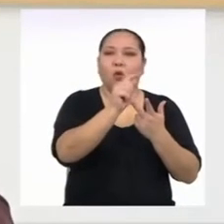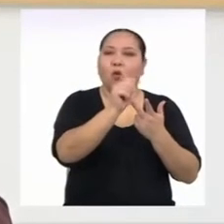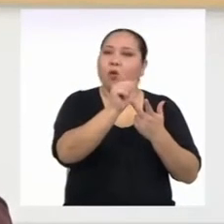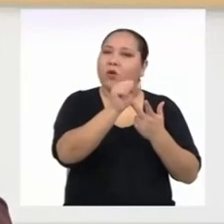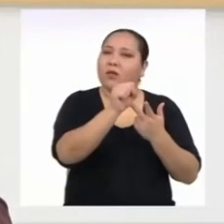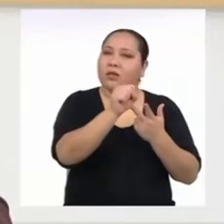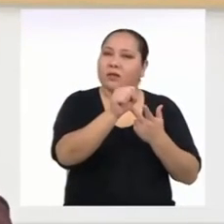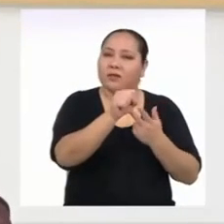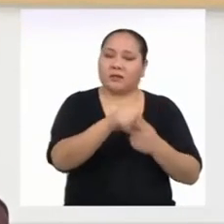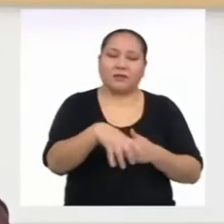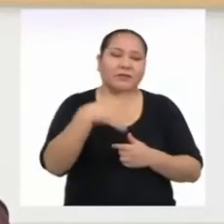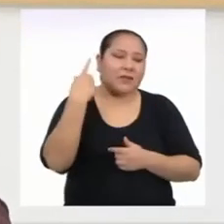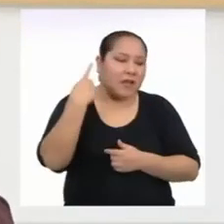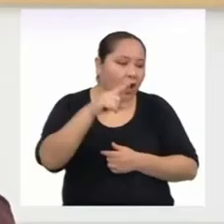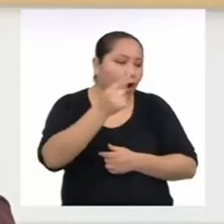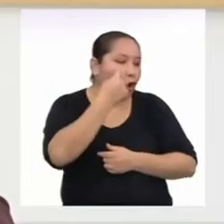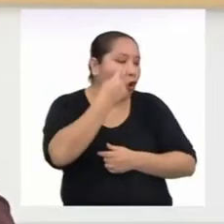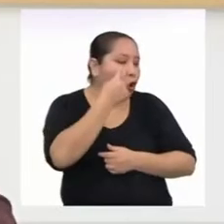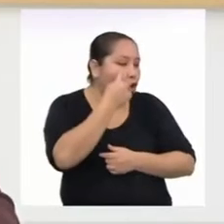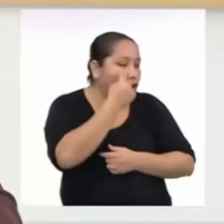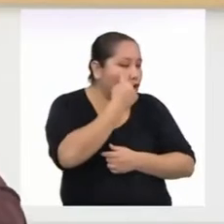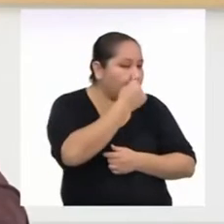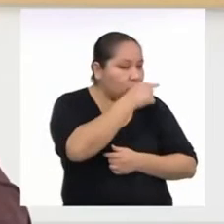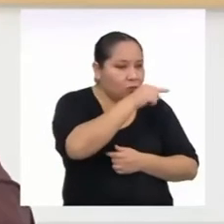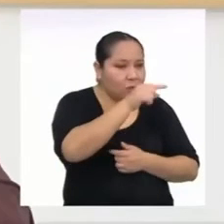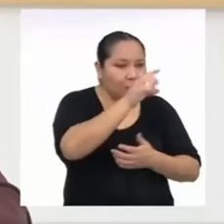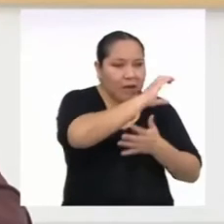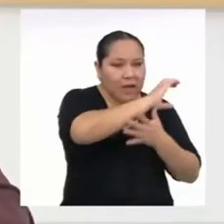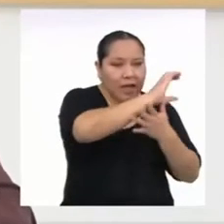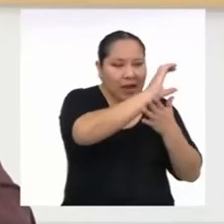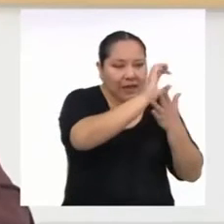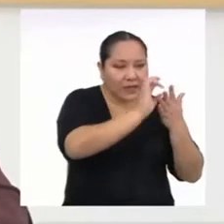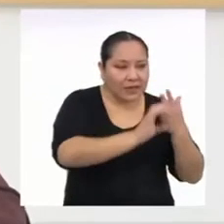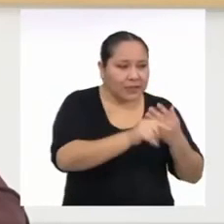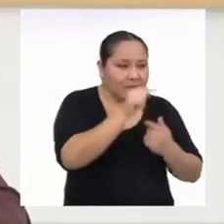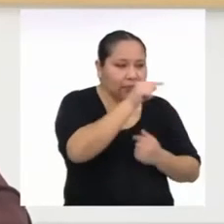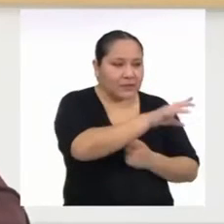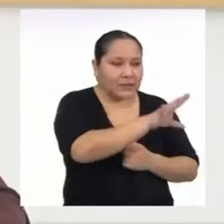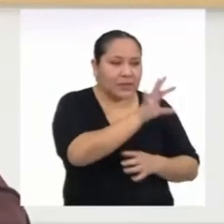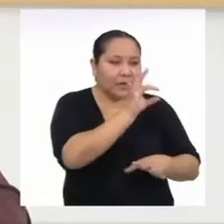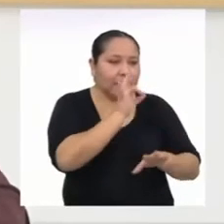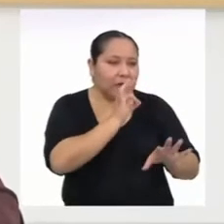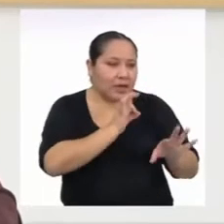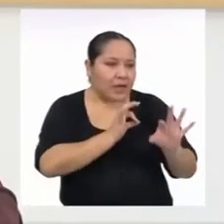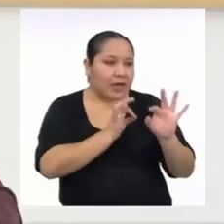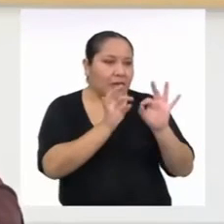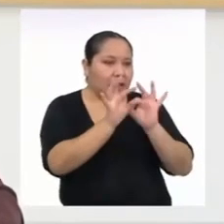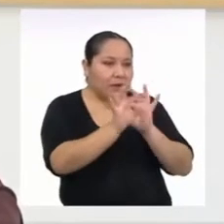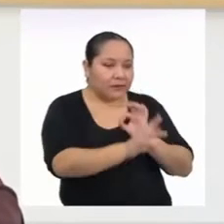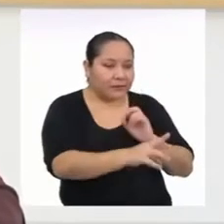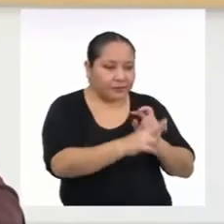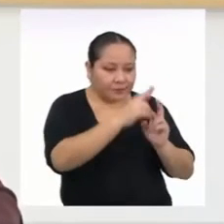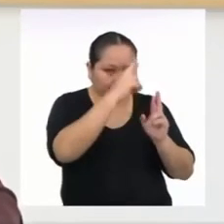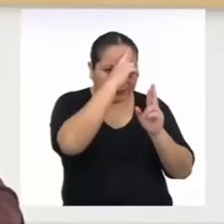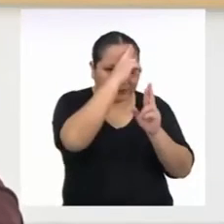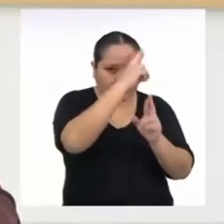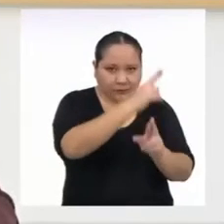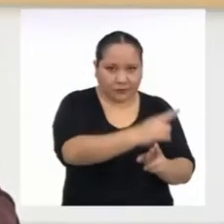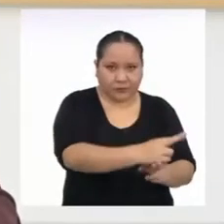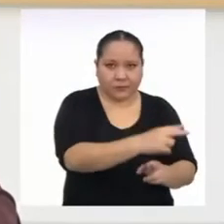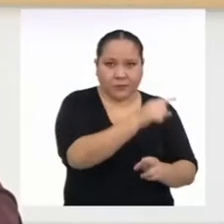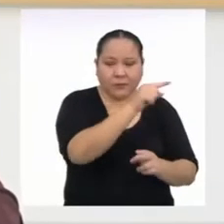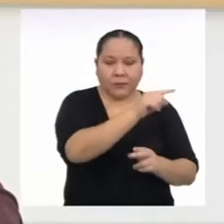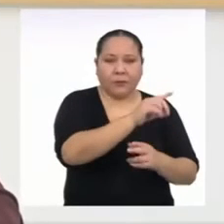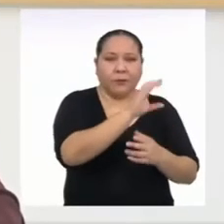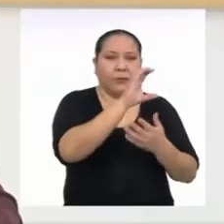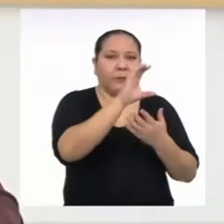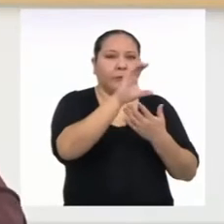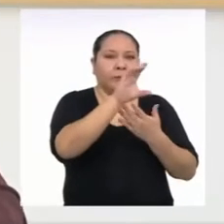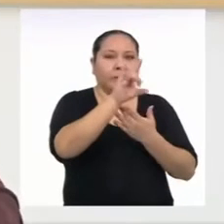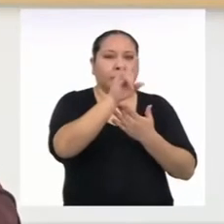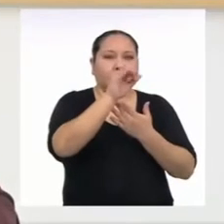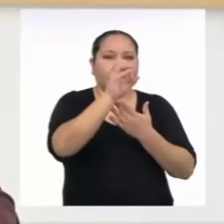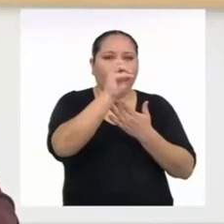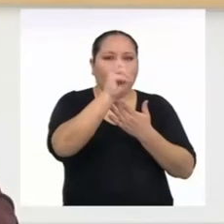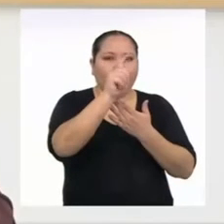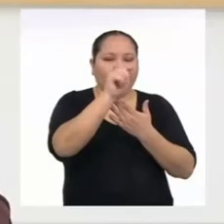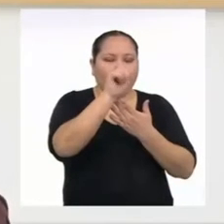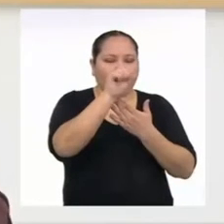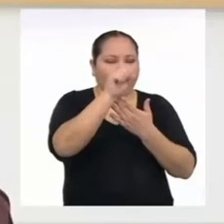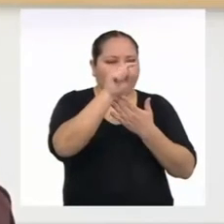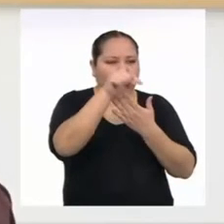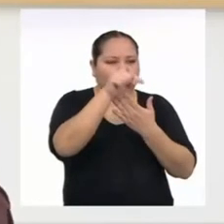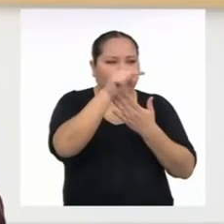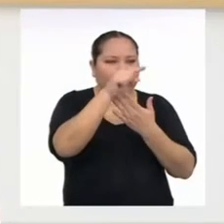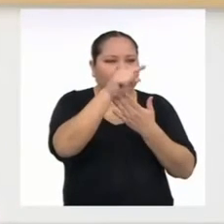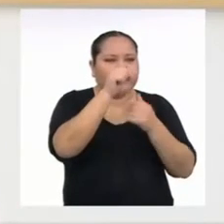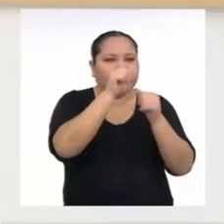las características de la población a estudiar, se elegirán los individuos respetando siempre ciertas cuotas por edad,